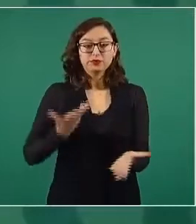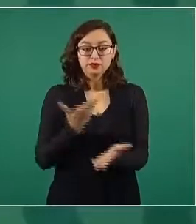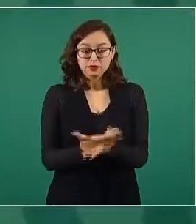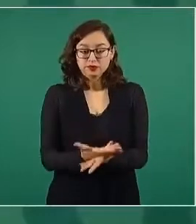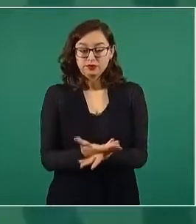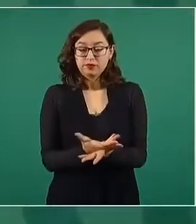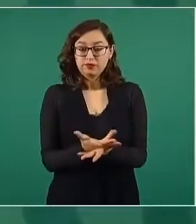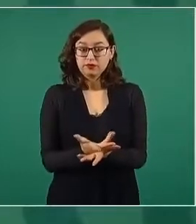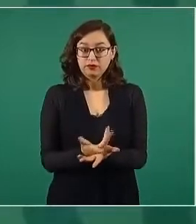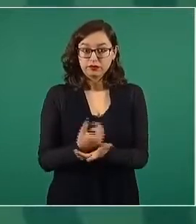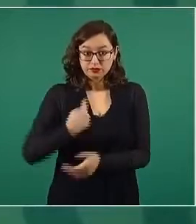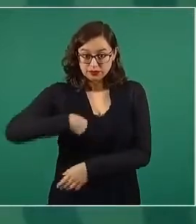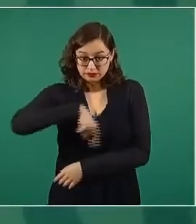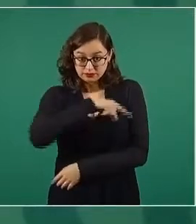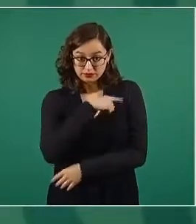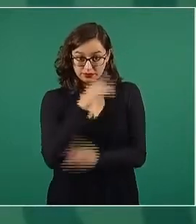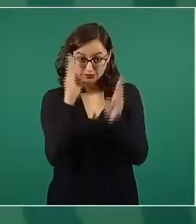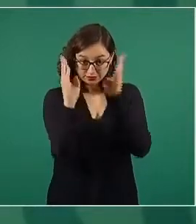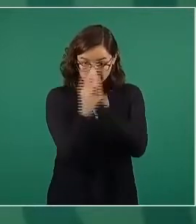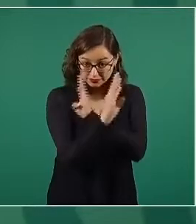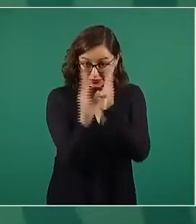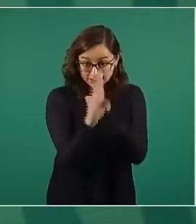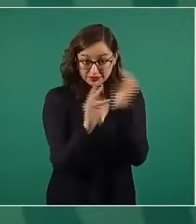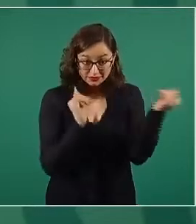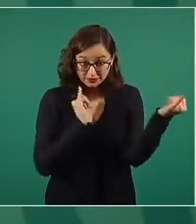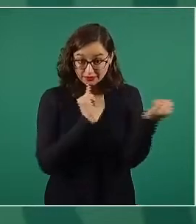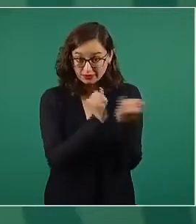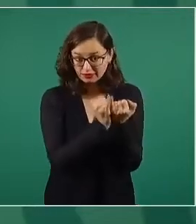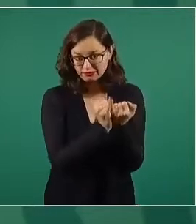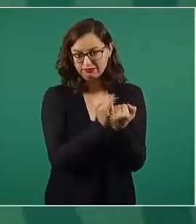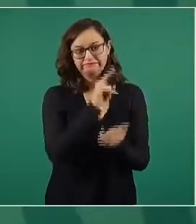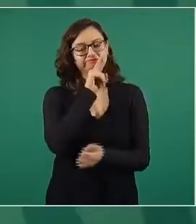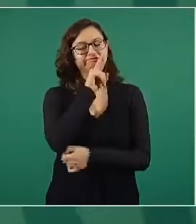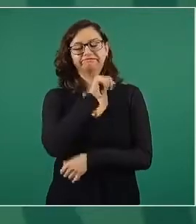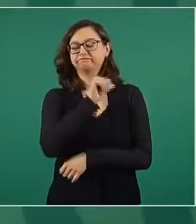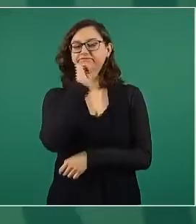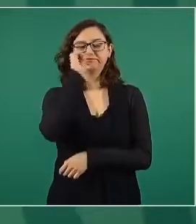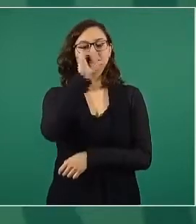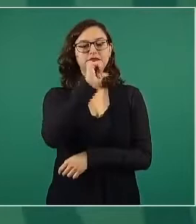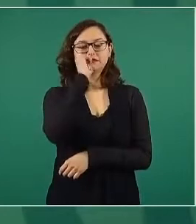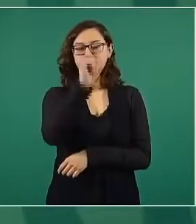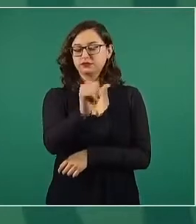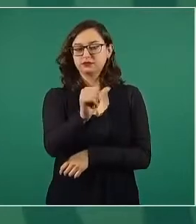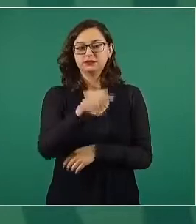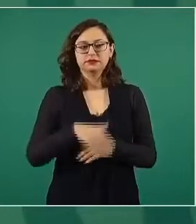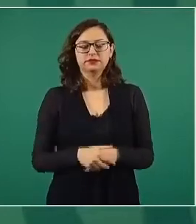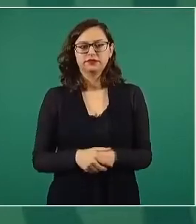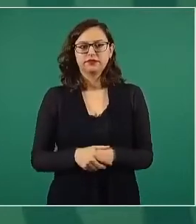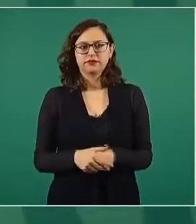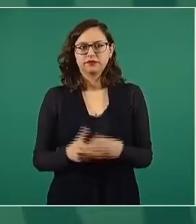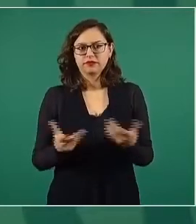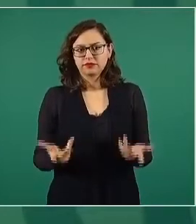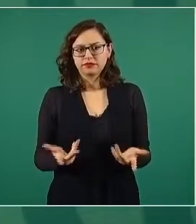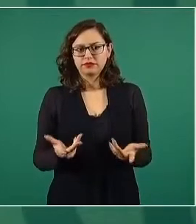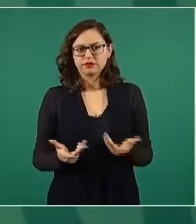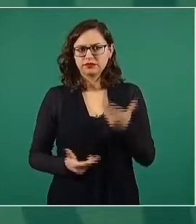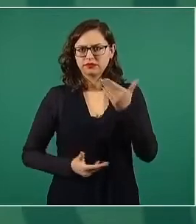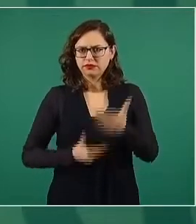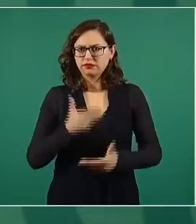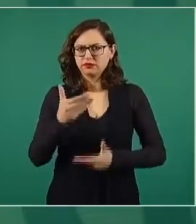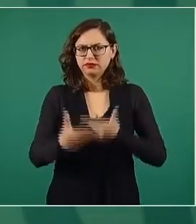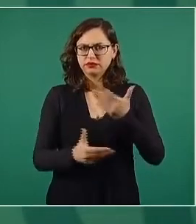espiar a nadie. Y al principio pues no se entienden el